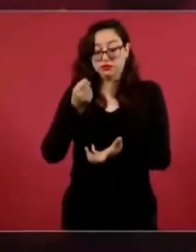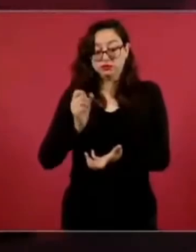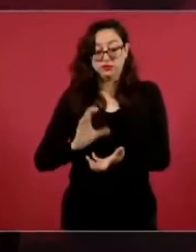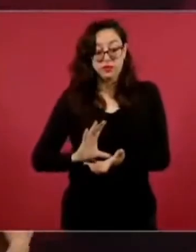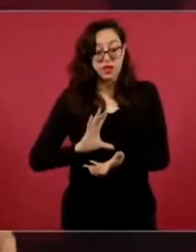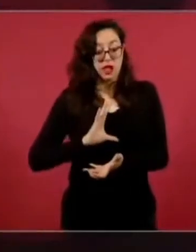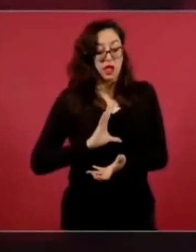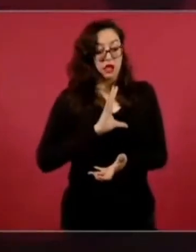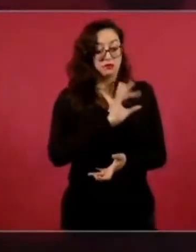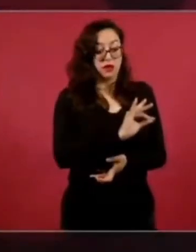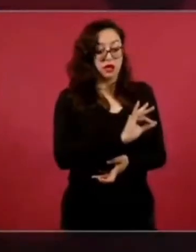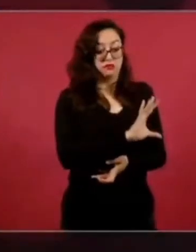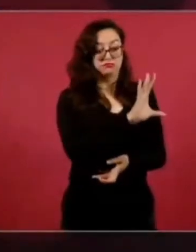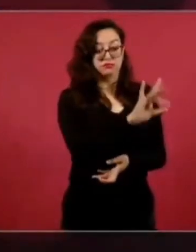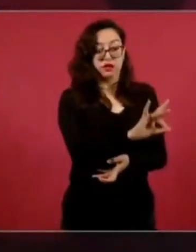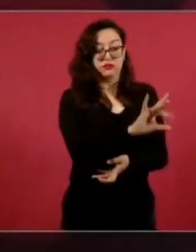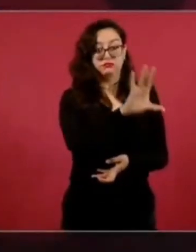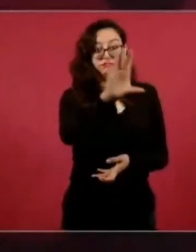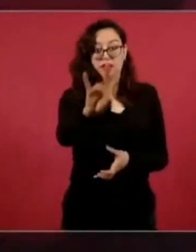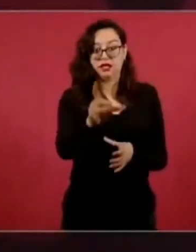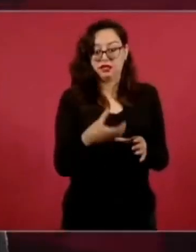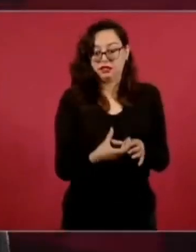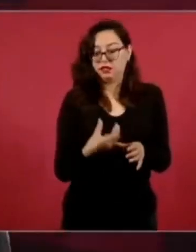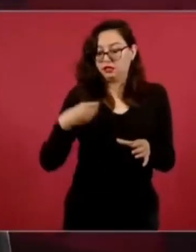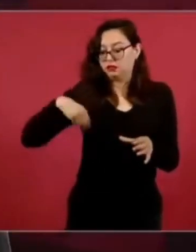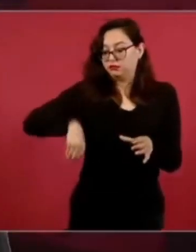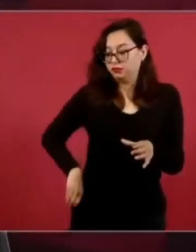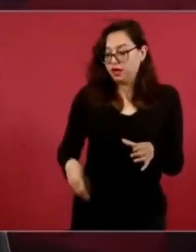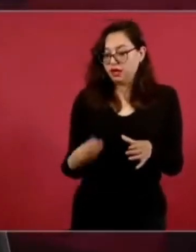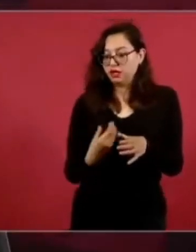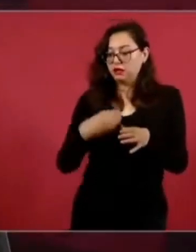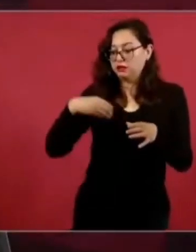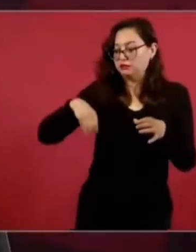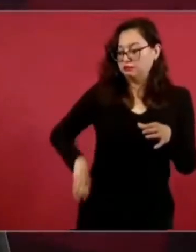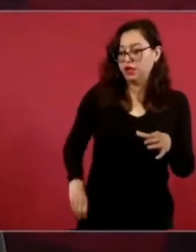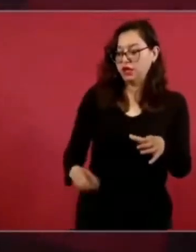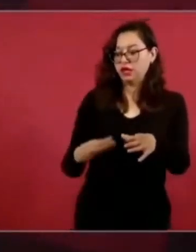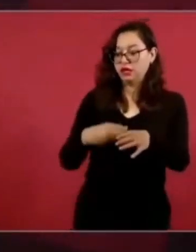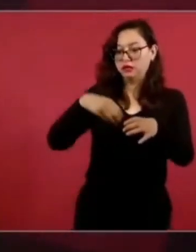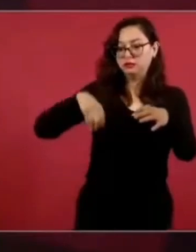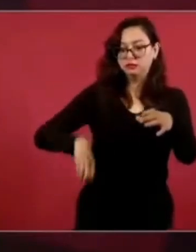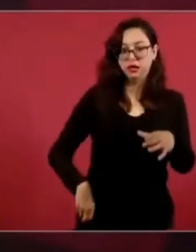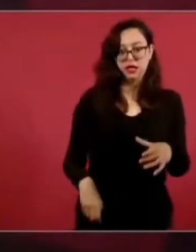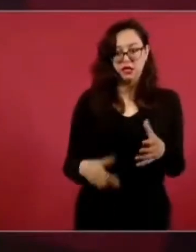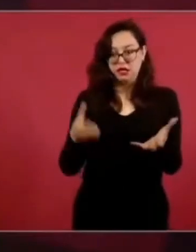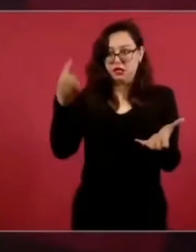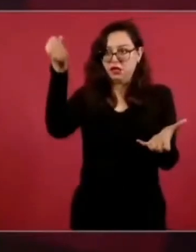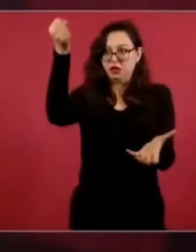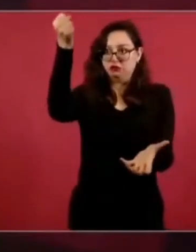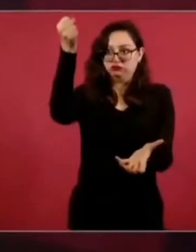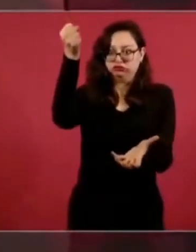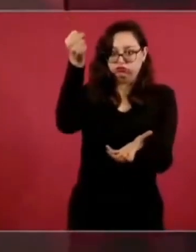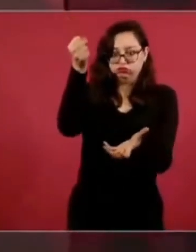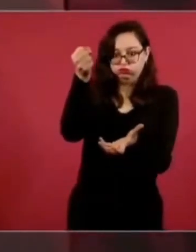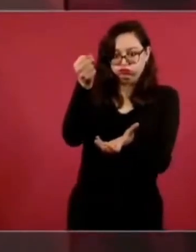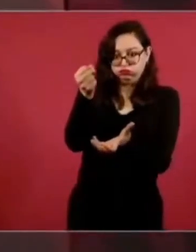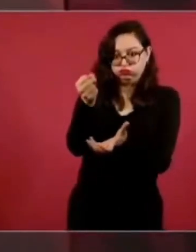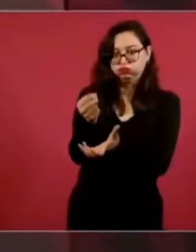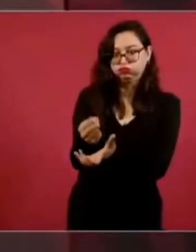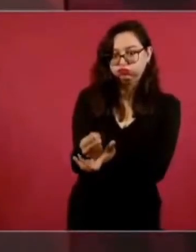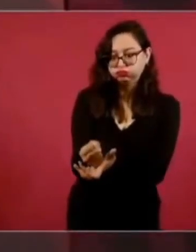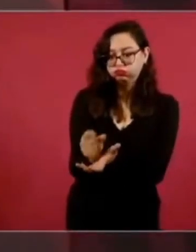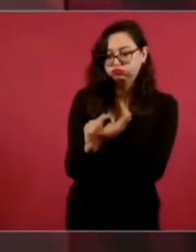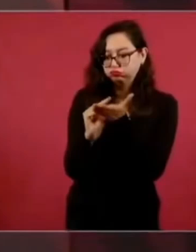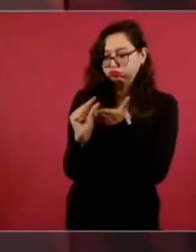resultaba muy oneroso, muy costoso. Había organizaciones